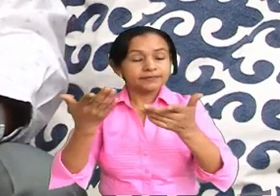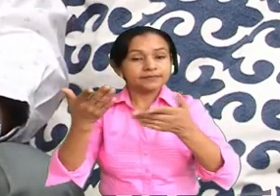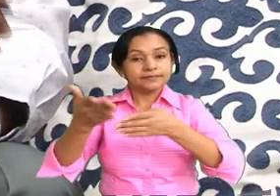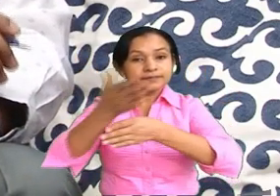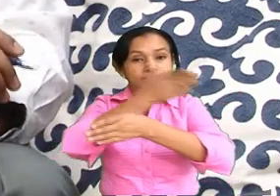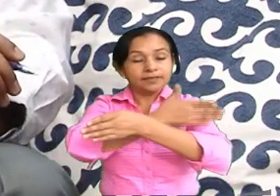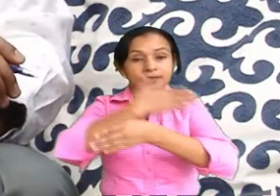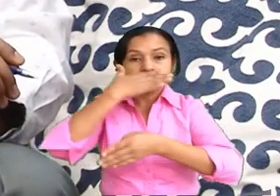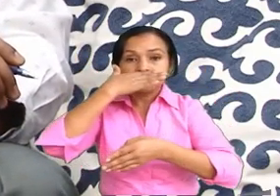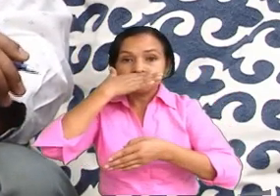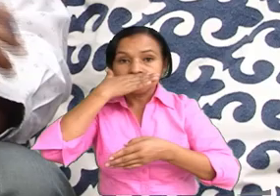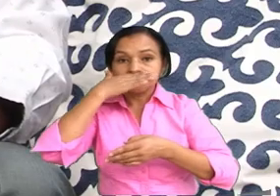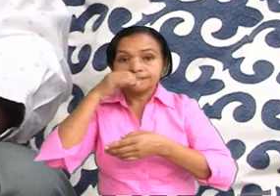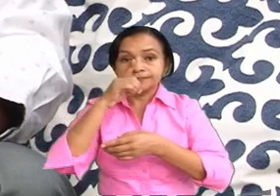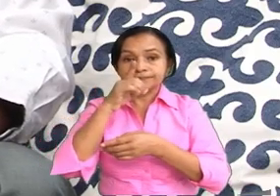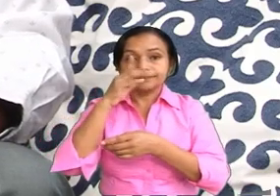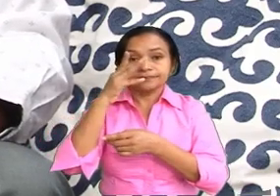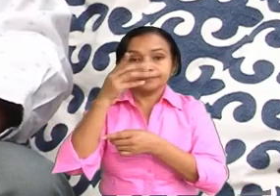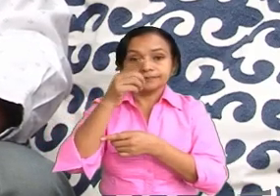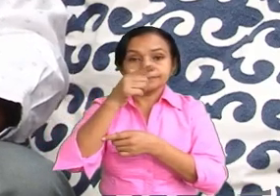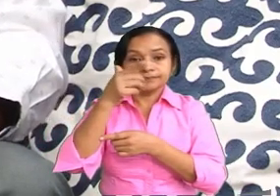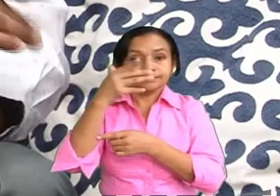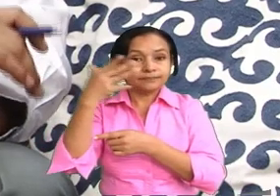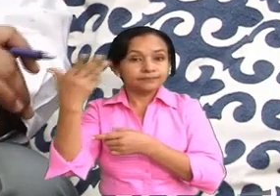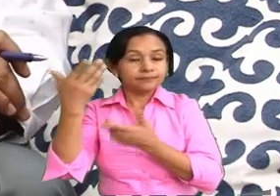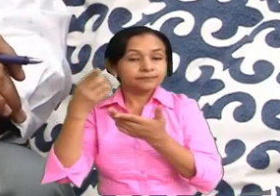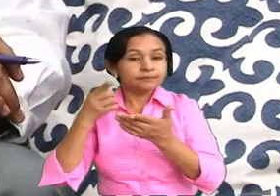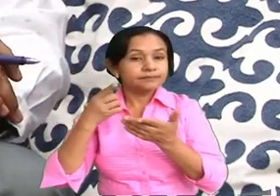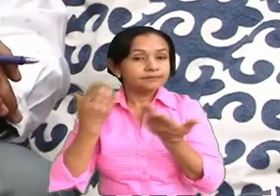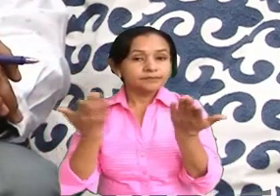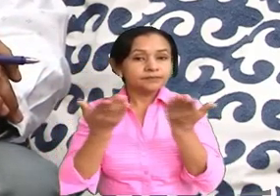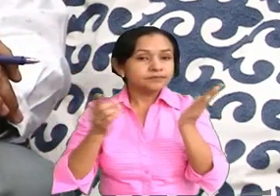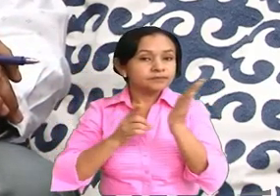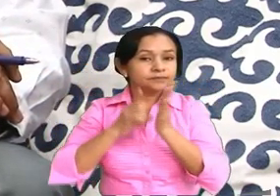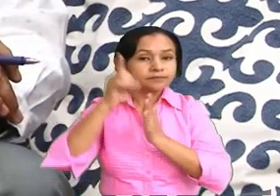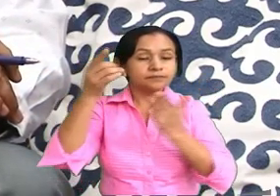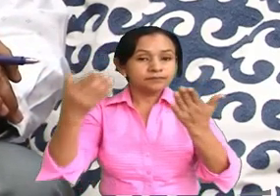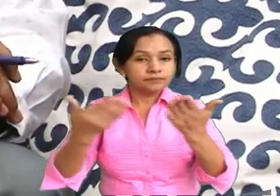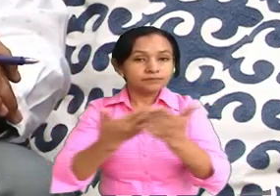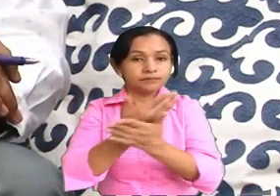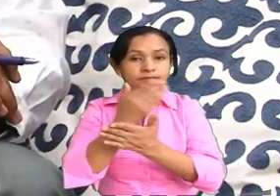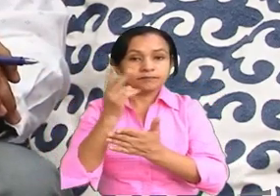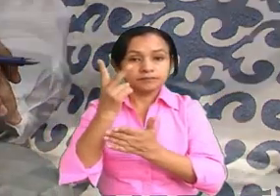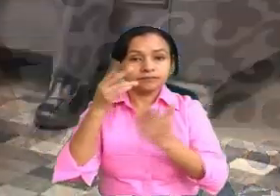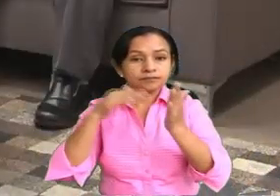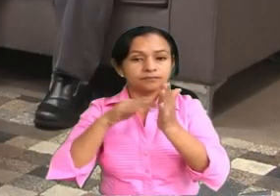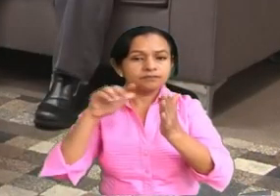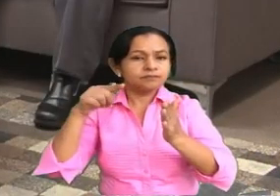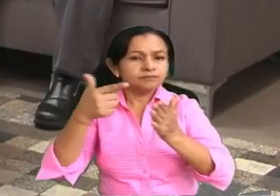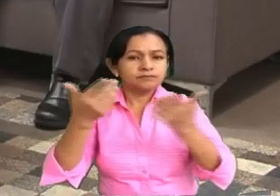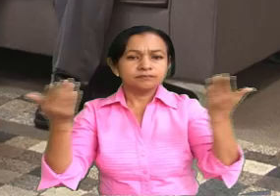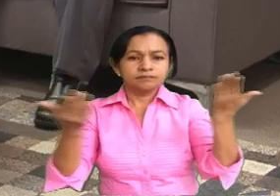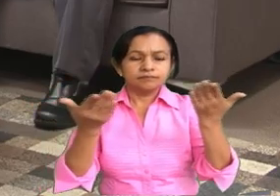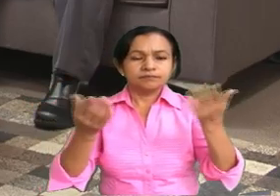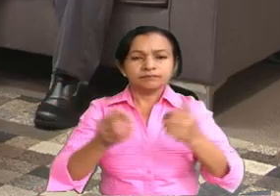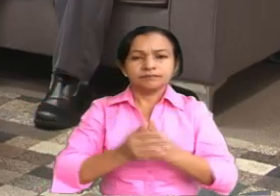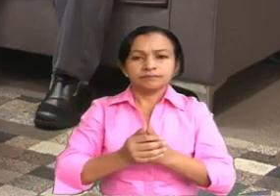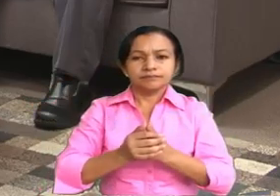revolución 1979 y cuánto se ha avanzado a partir de la nueva etapa de la revolución desde el 2007? Compañera